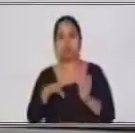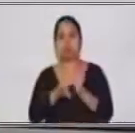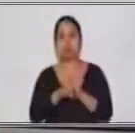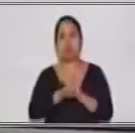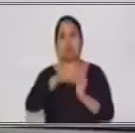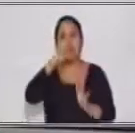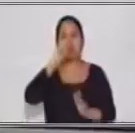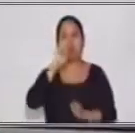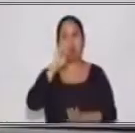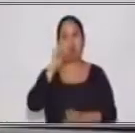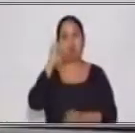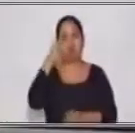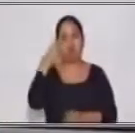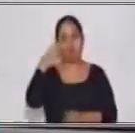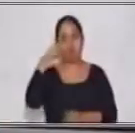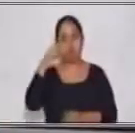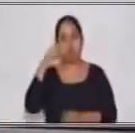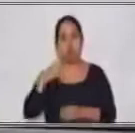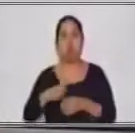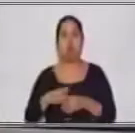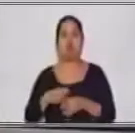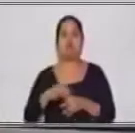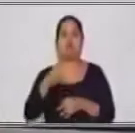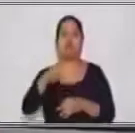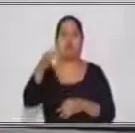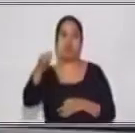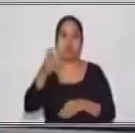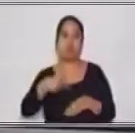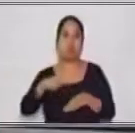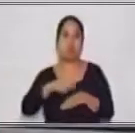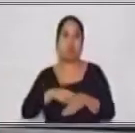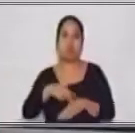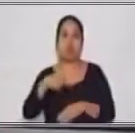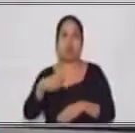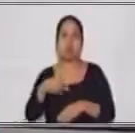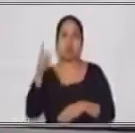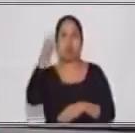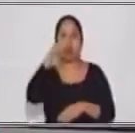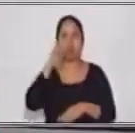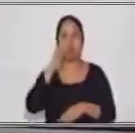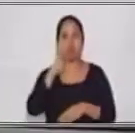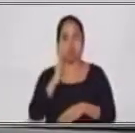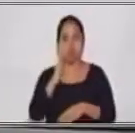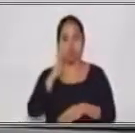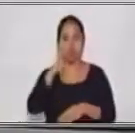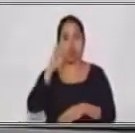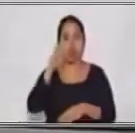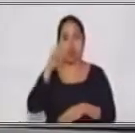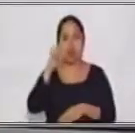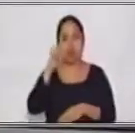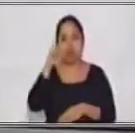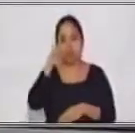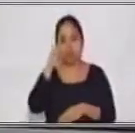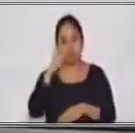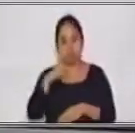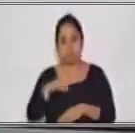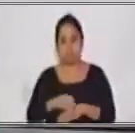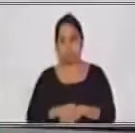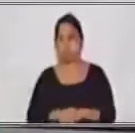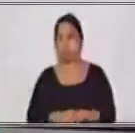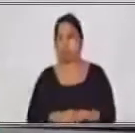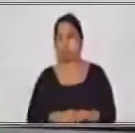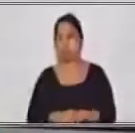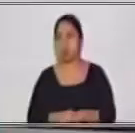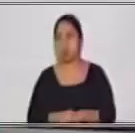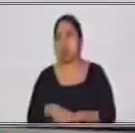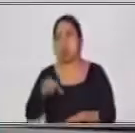del naturalismo, del futurismo, del surrealismo, ¿sí? Y como dicen, todos los que terminan en ismos. Dentro de los autores